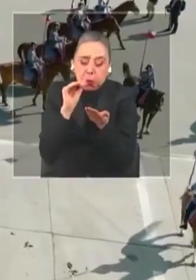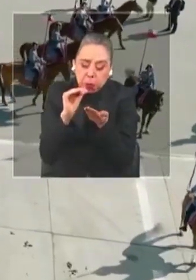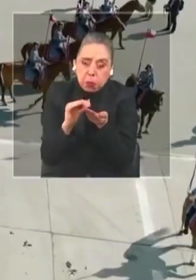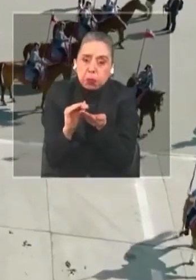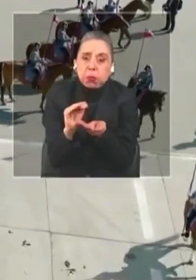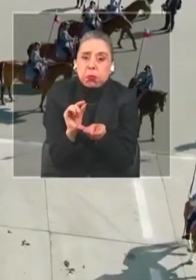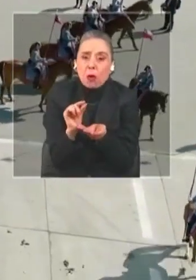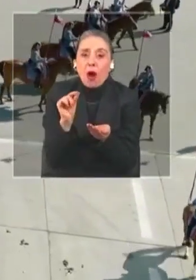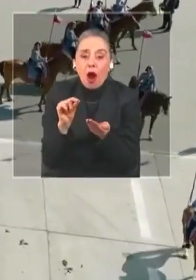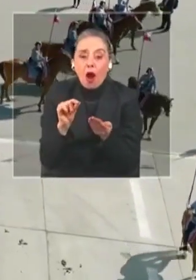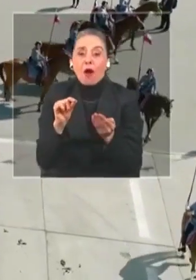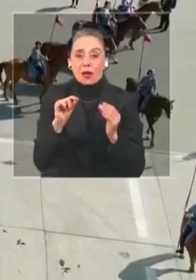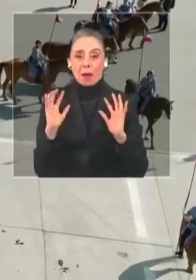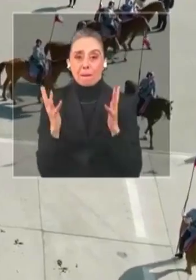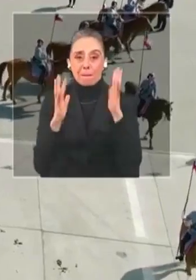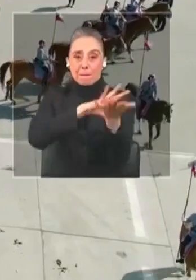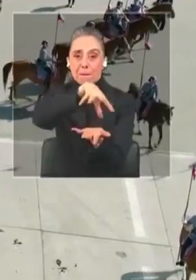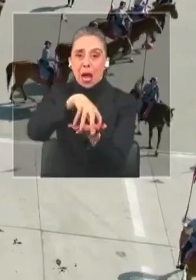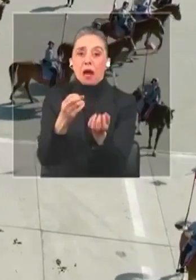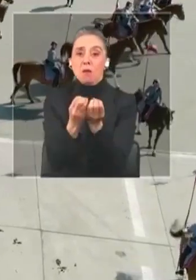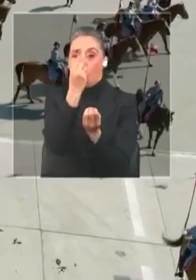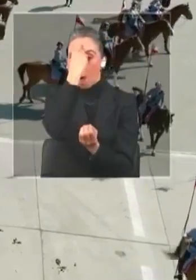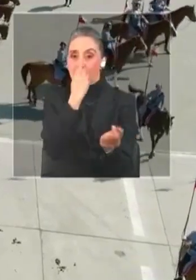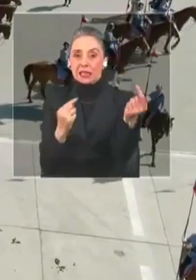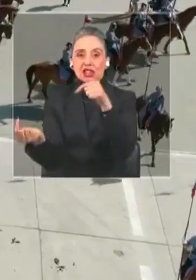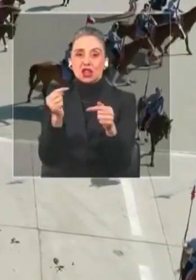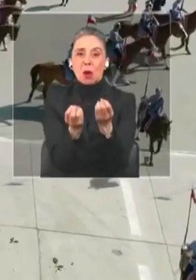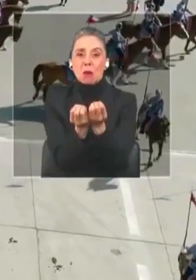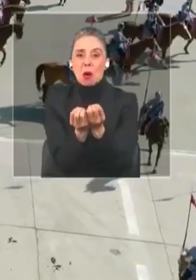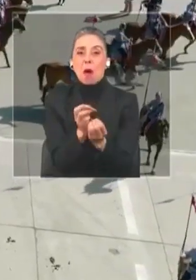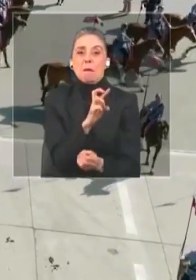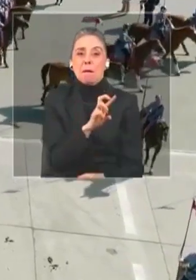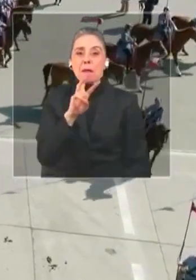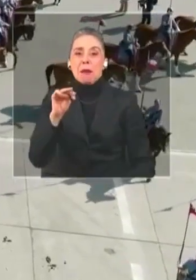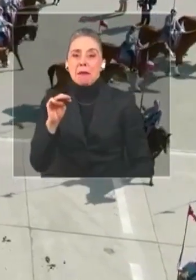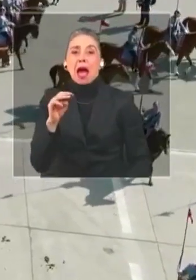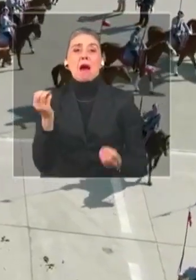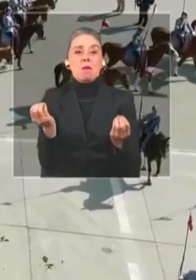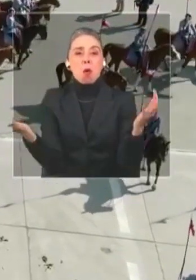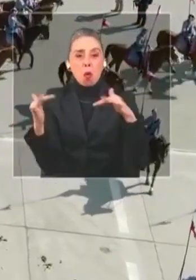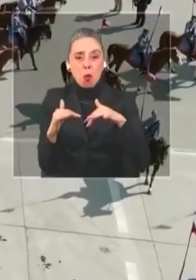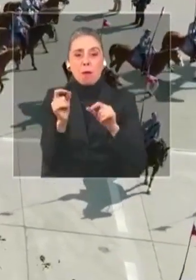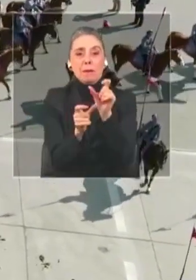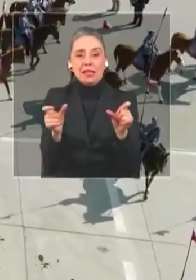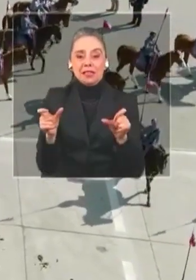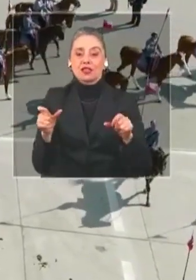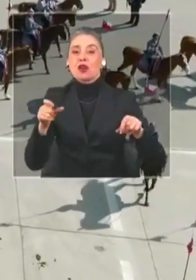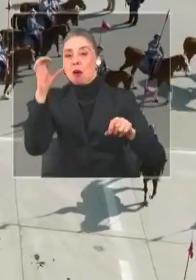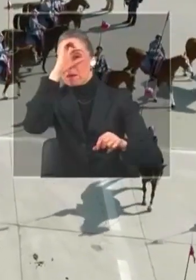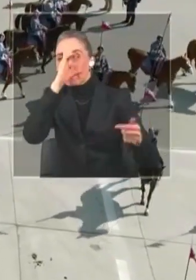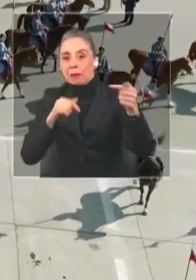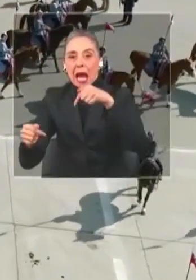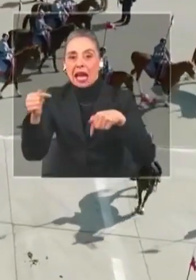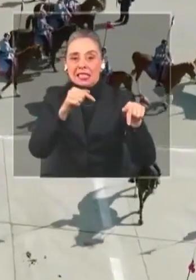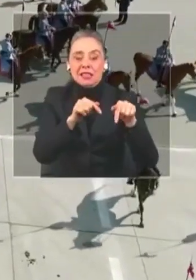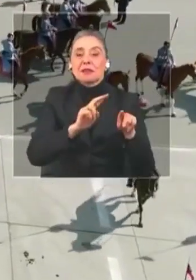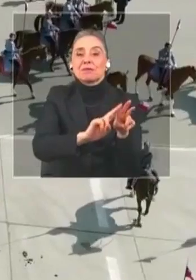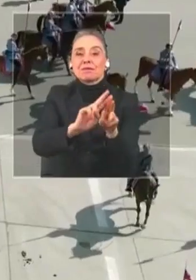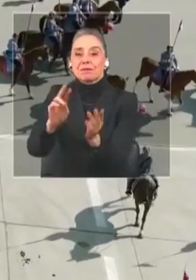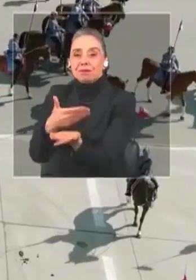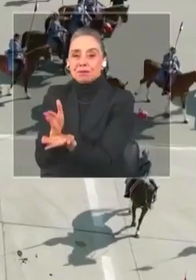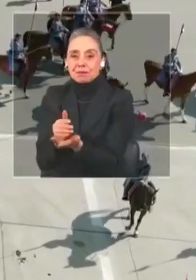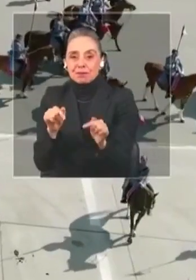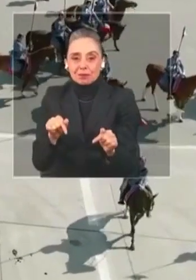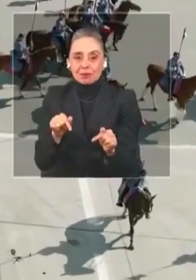que hoy día el parque esté repleto. Hay mucha gente, muchos papás, muchas mamás, también gente que está dando vuelta a esta hora, que se prepara en este